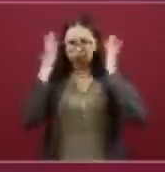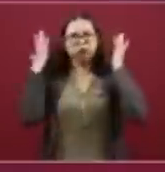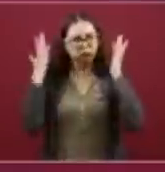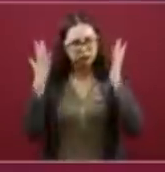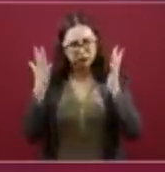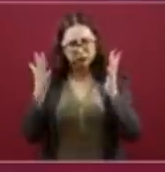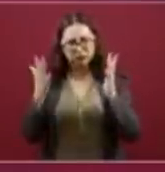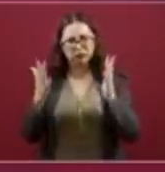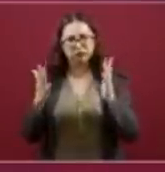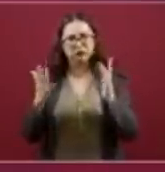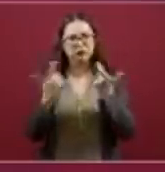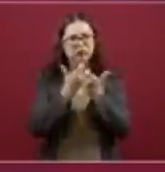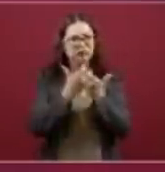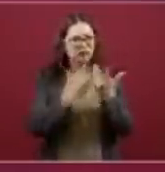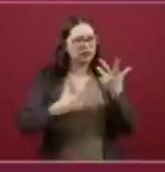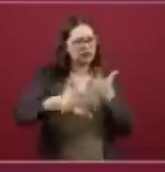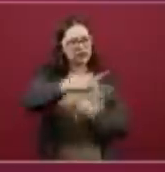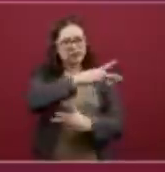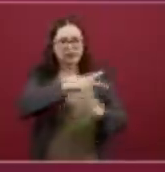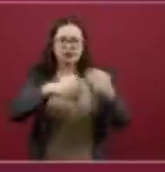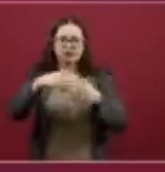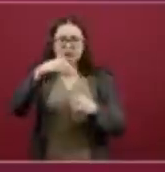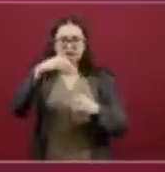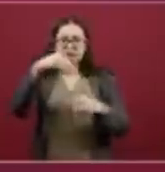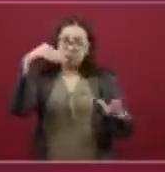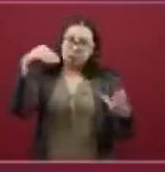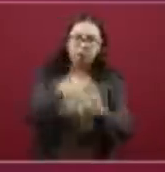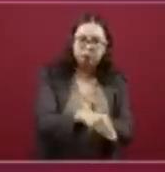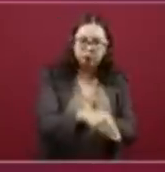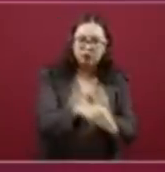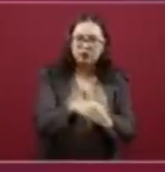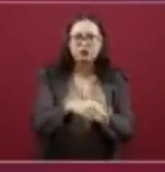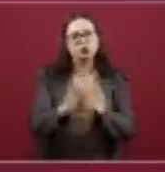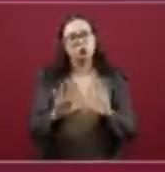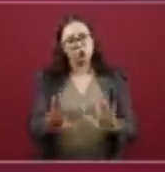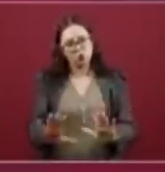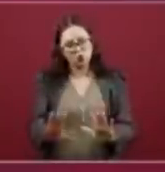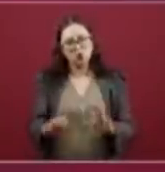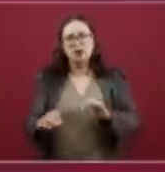la economía de las empresas, tenemos que cuidar también